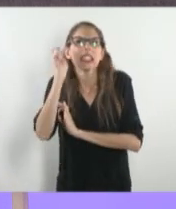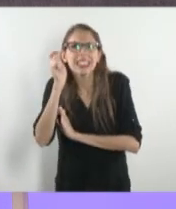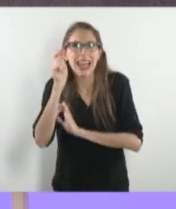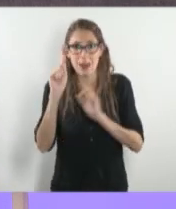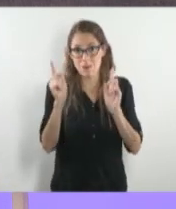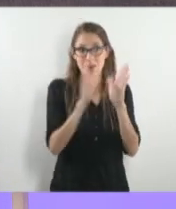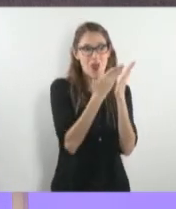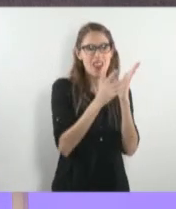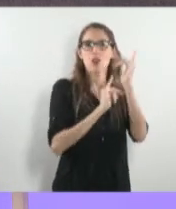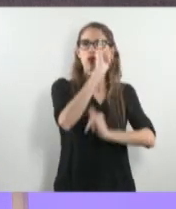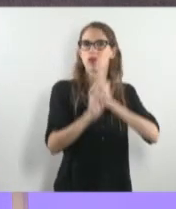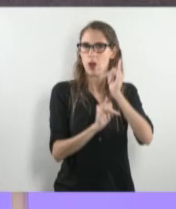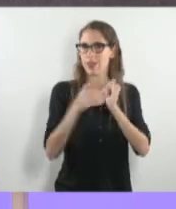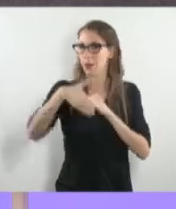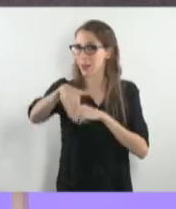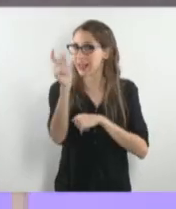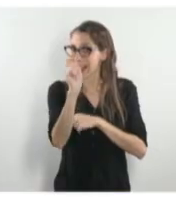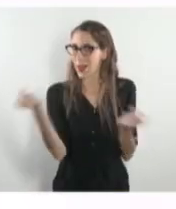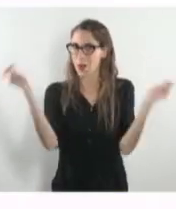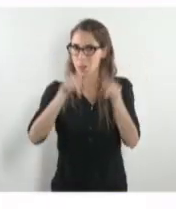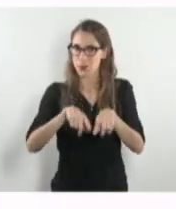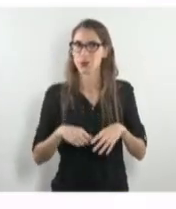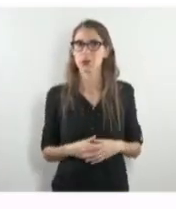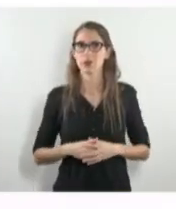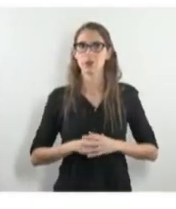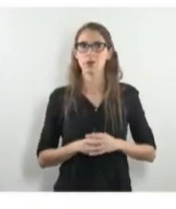dedicado el Martín Fierro? Recreo y volvemos.